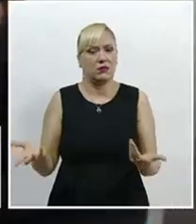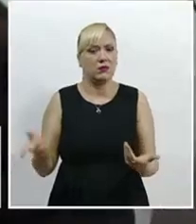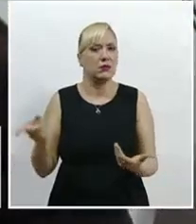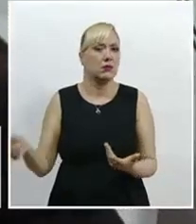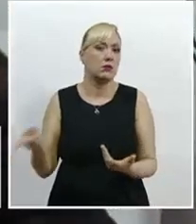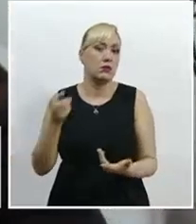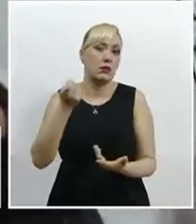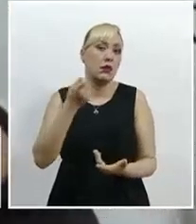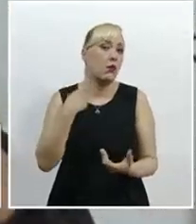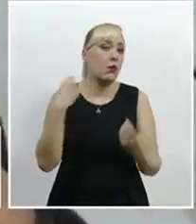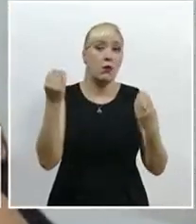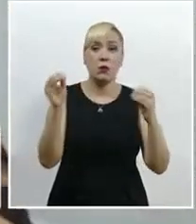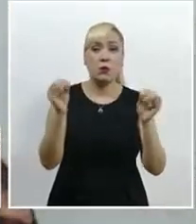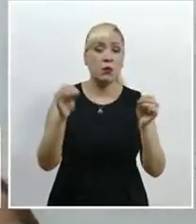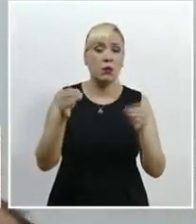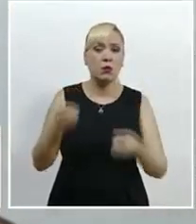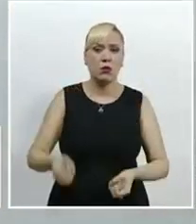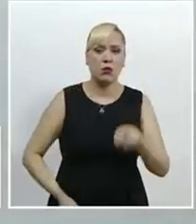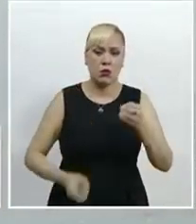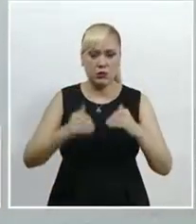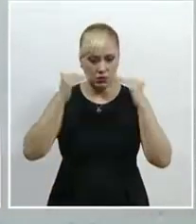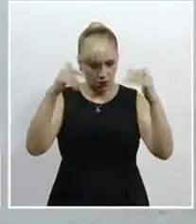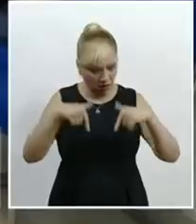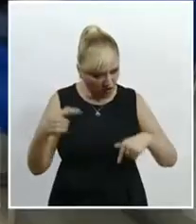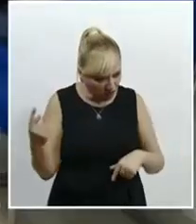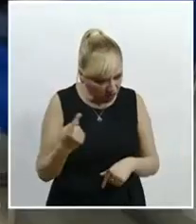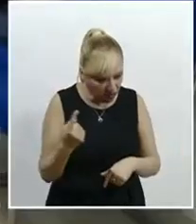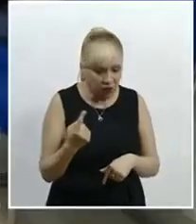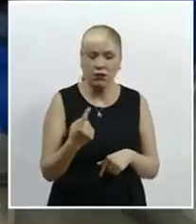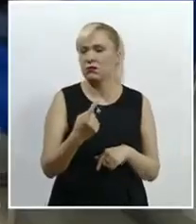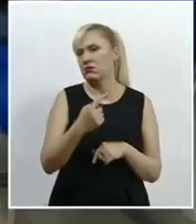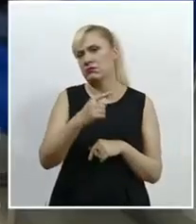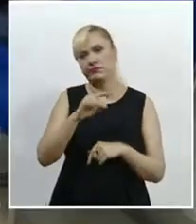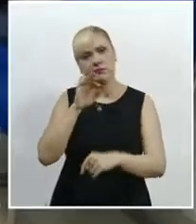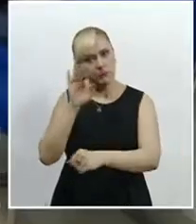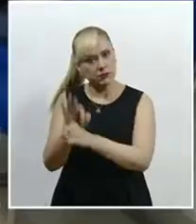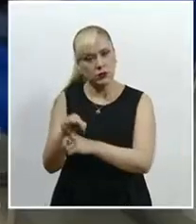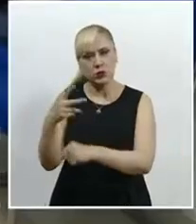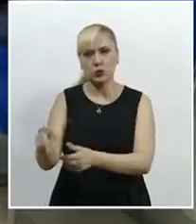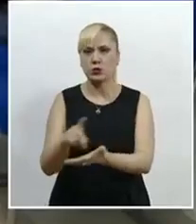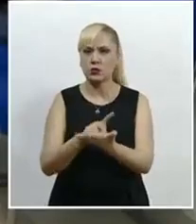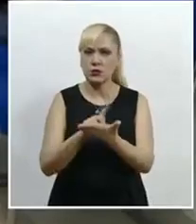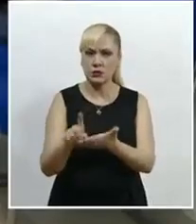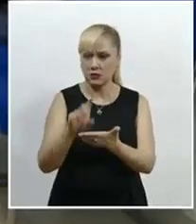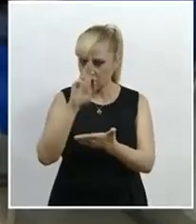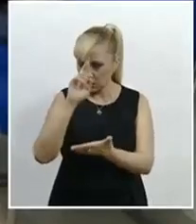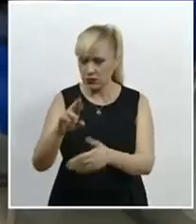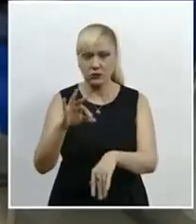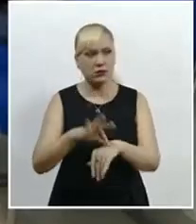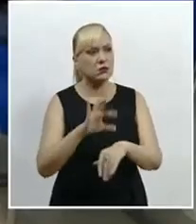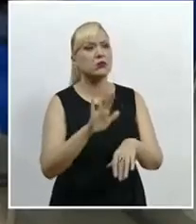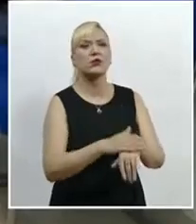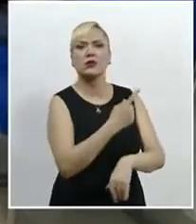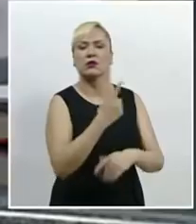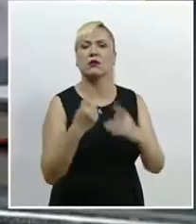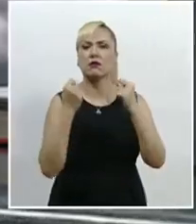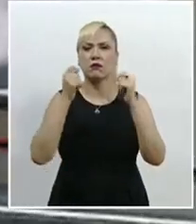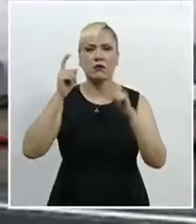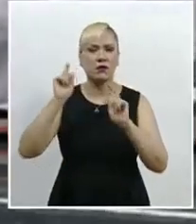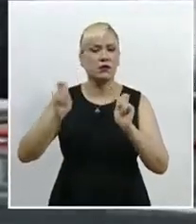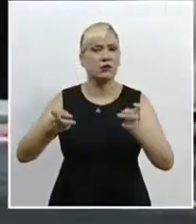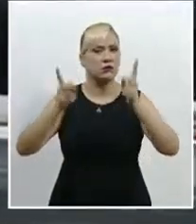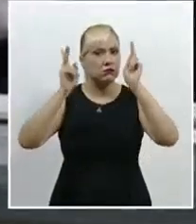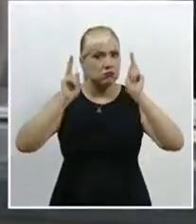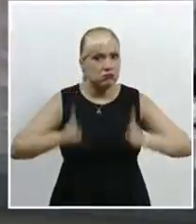dio su consentimiento libre, pleno e informado. Por ello, se vulneraron sus derechos a la salud, a la integridad personal, a la libertad y